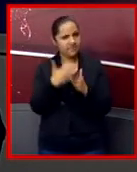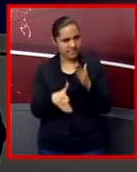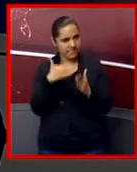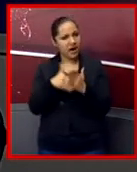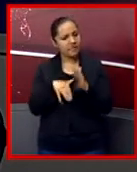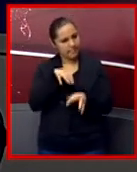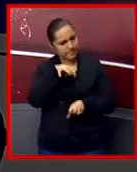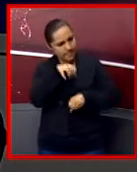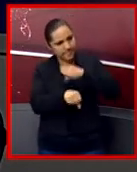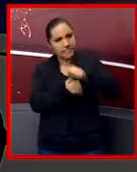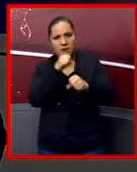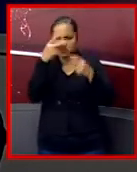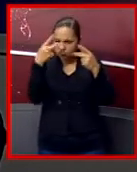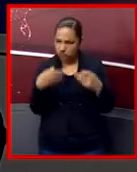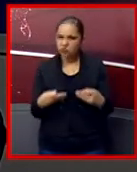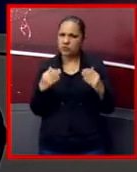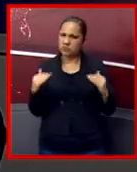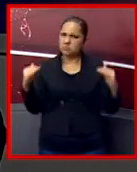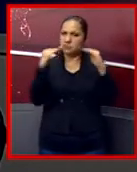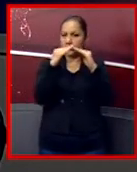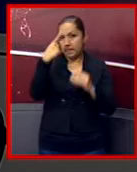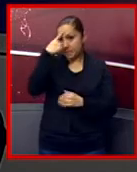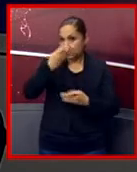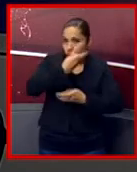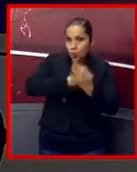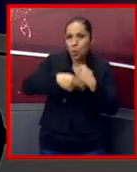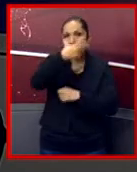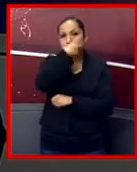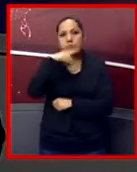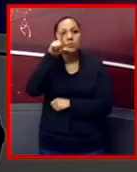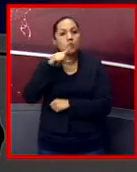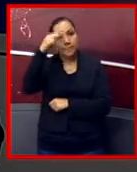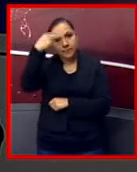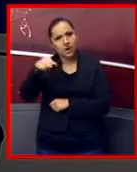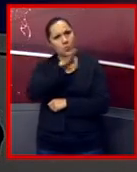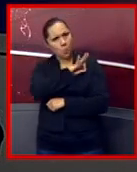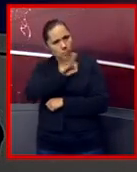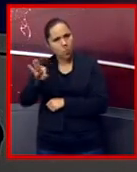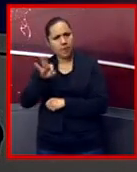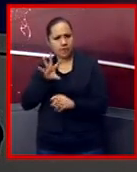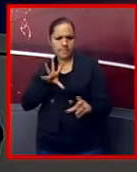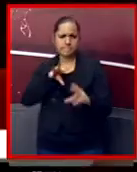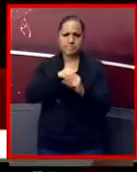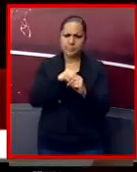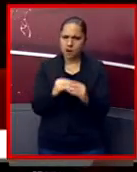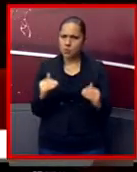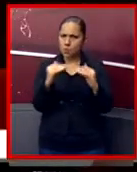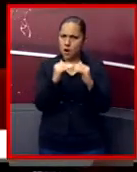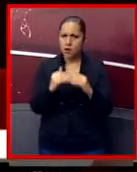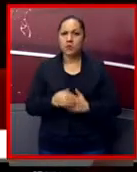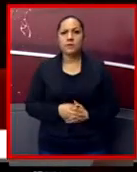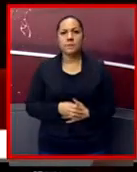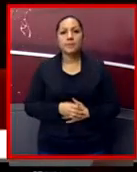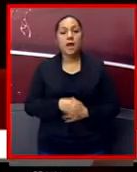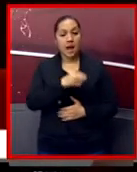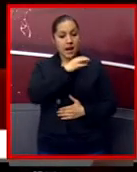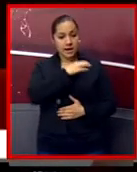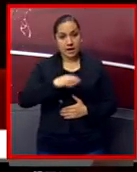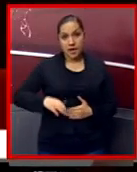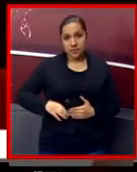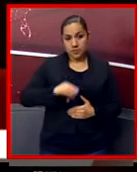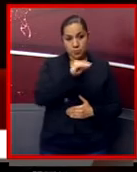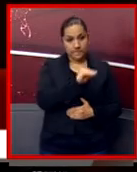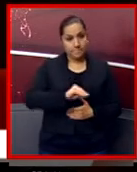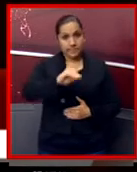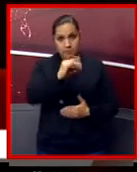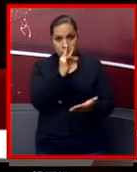incluyente que garantice la participación de todas las mexicanas y mexicanos. no solo en las candidaturas, sino